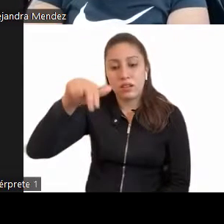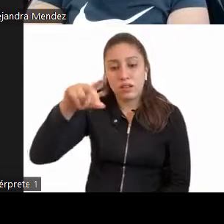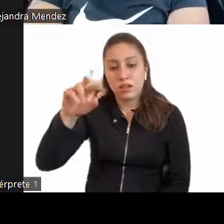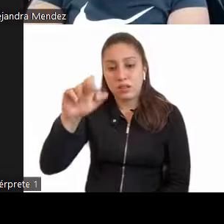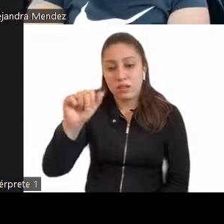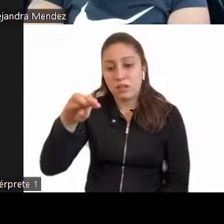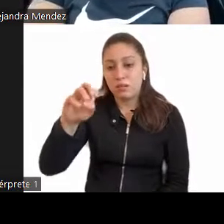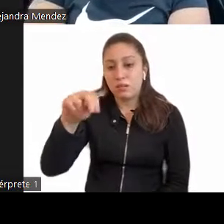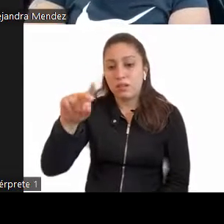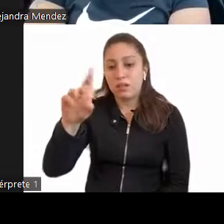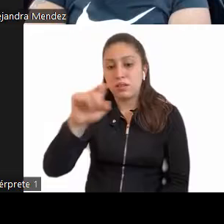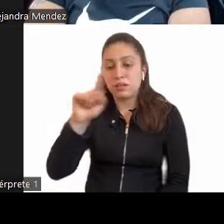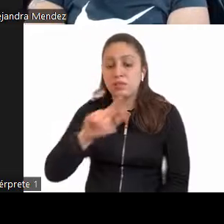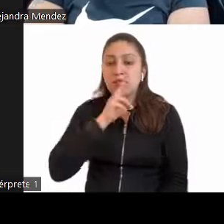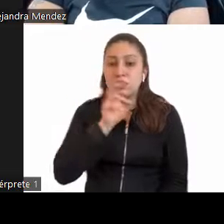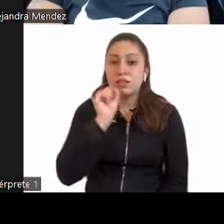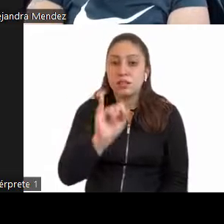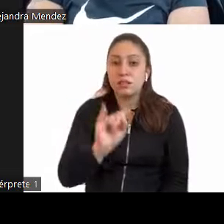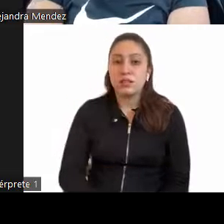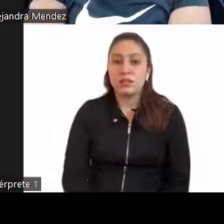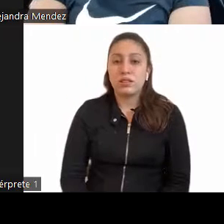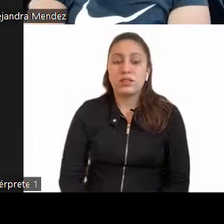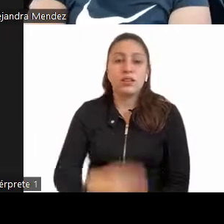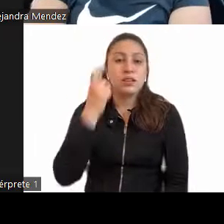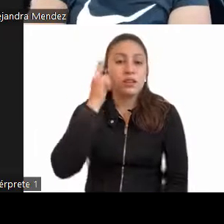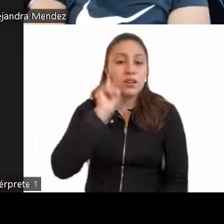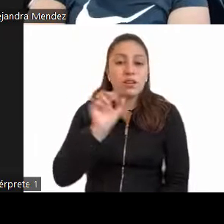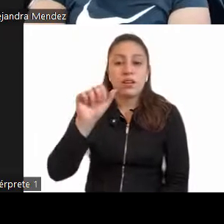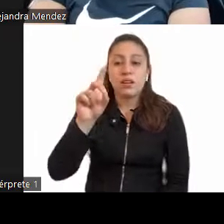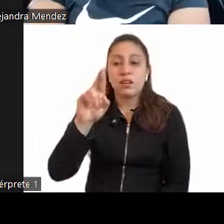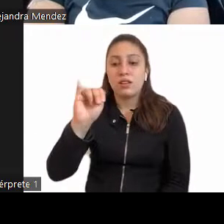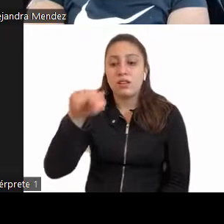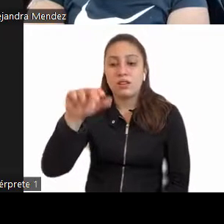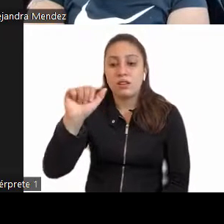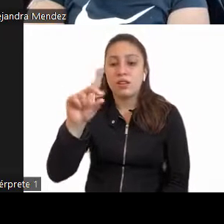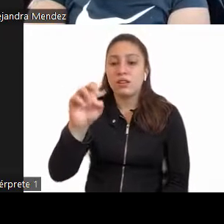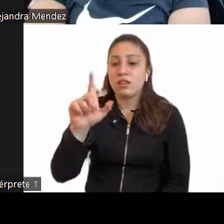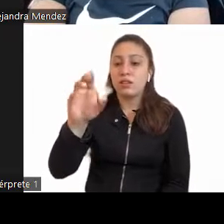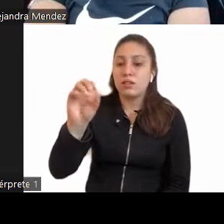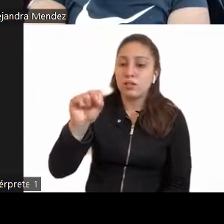Méndez Vicuña, a favor. Adriana María Guadalupe Espinosa de los Monteros.